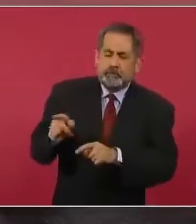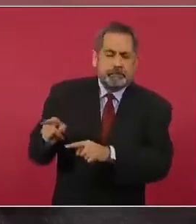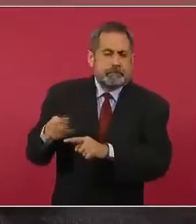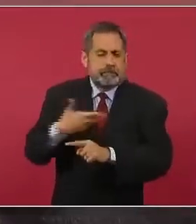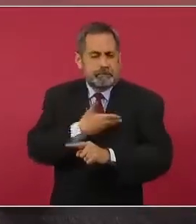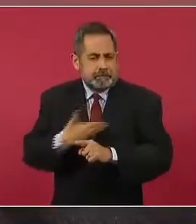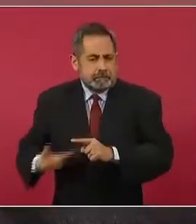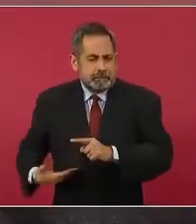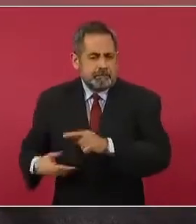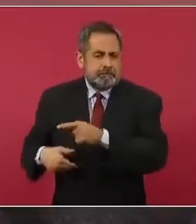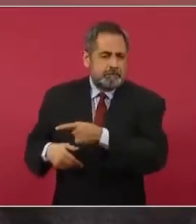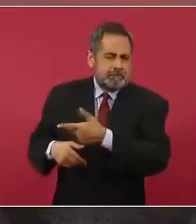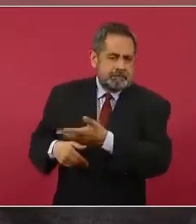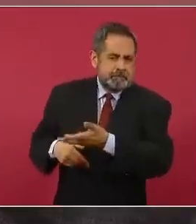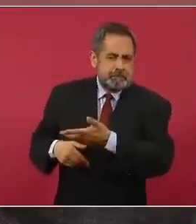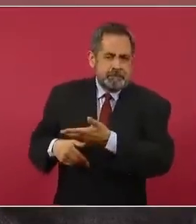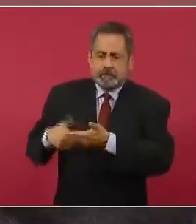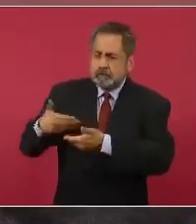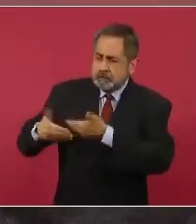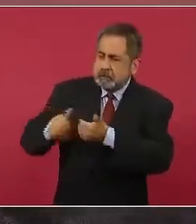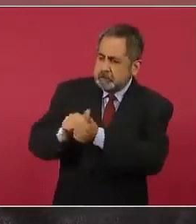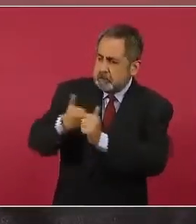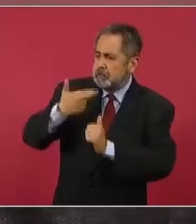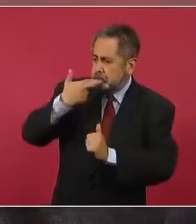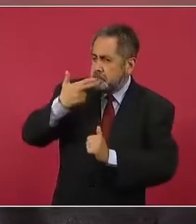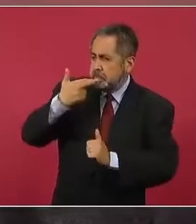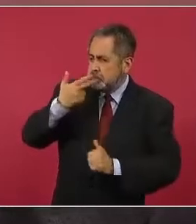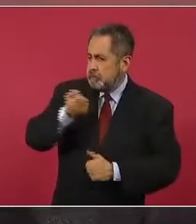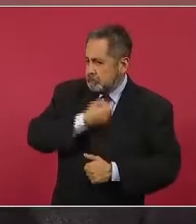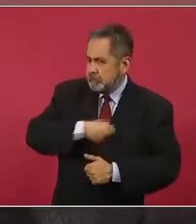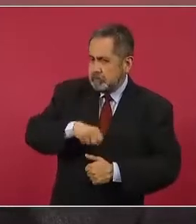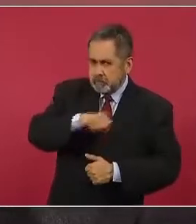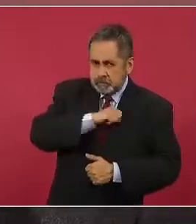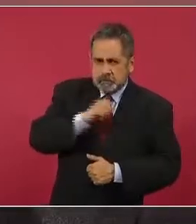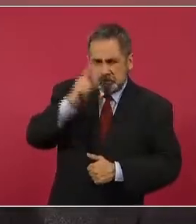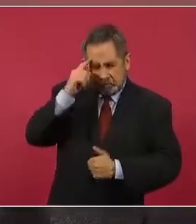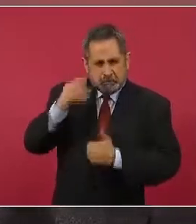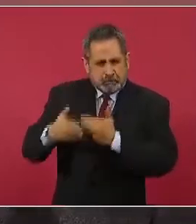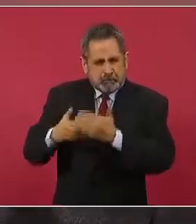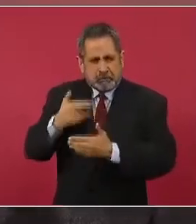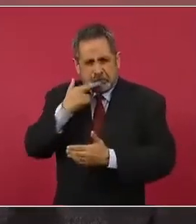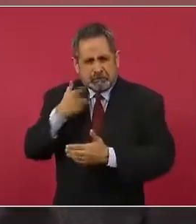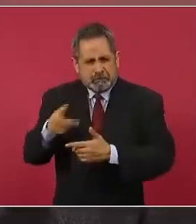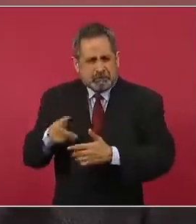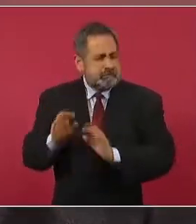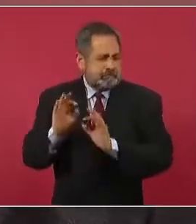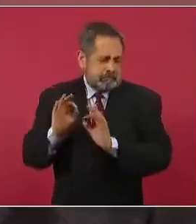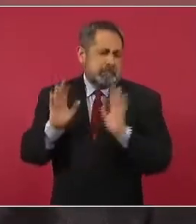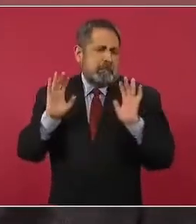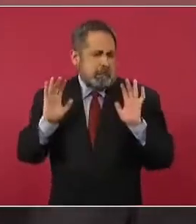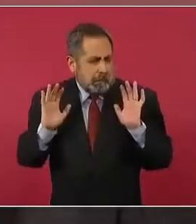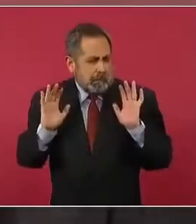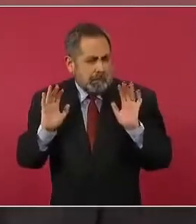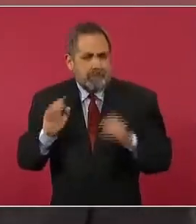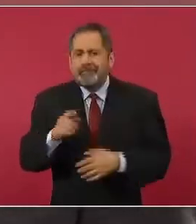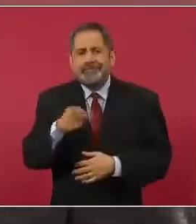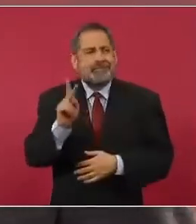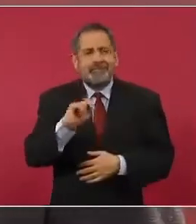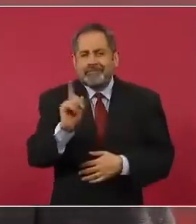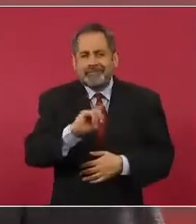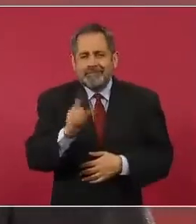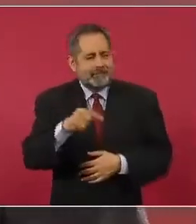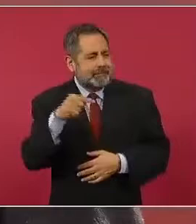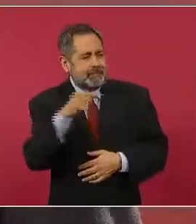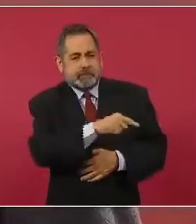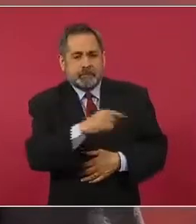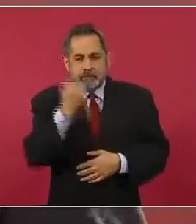se pasan. Y si fuese un reportaje sobre la recuperación, ¿no?